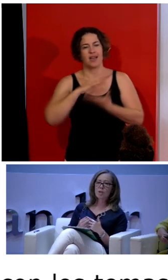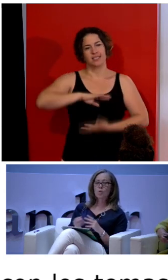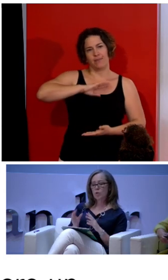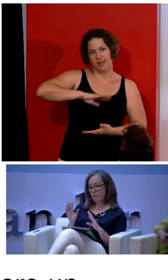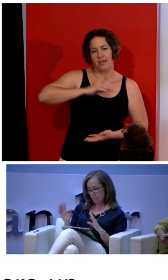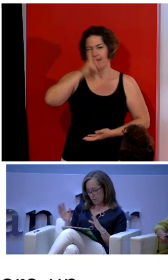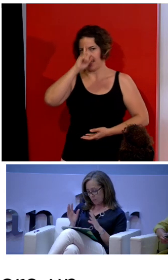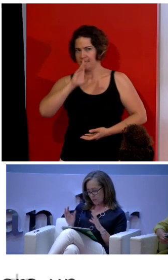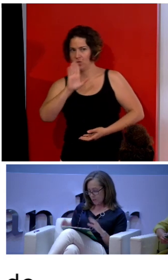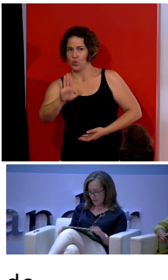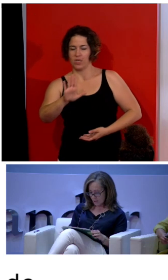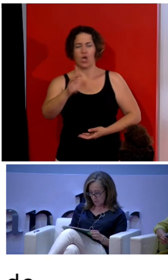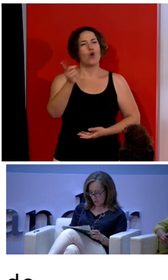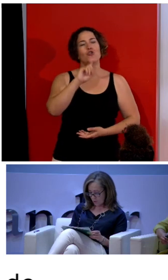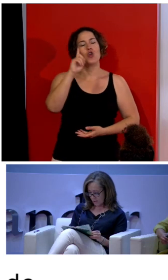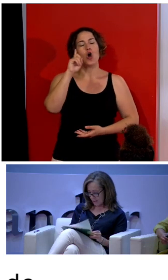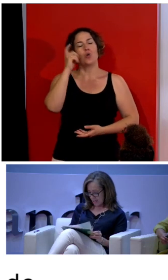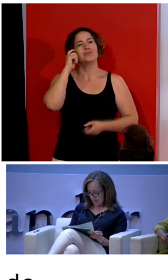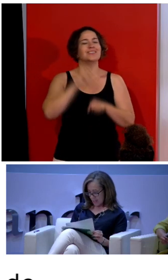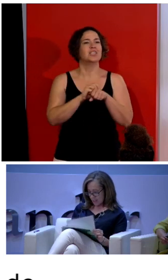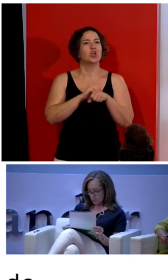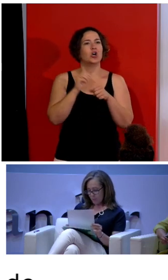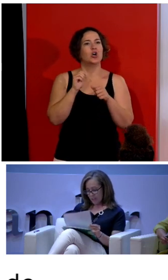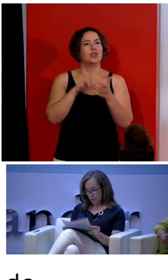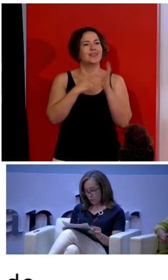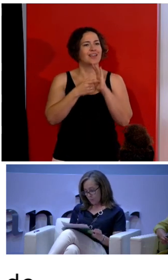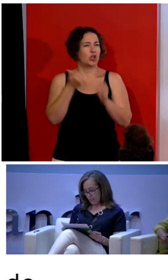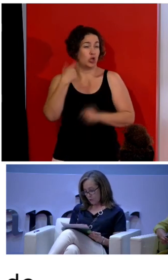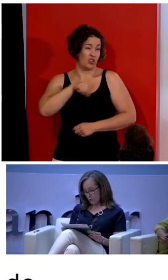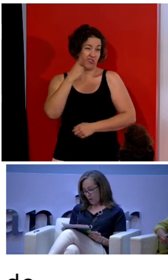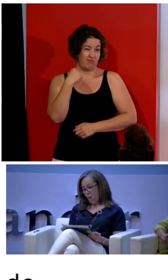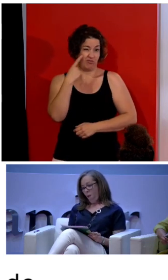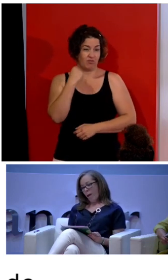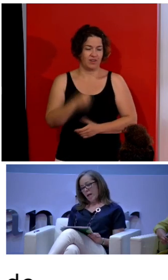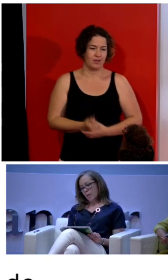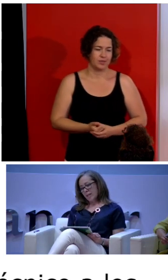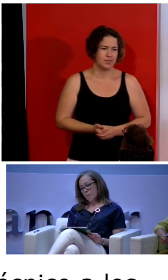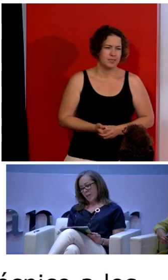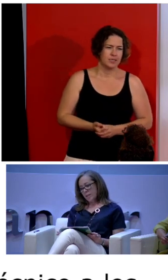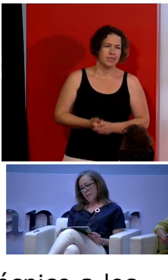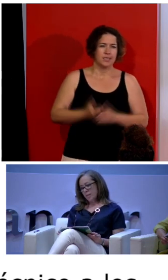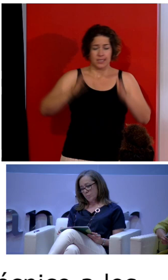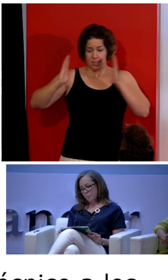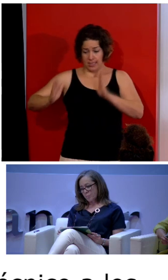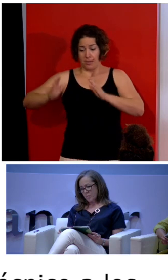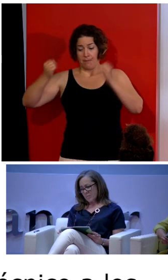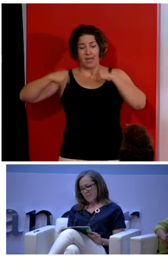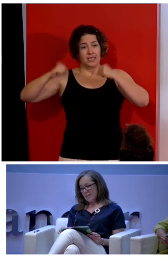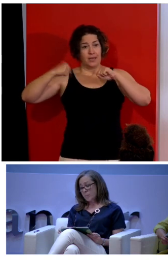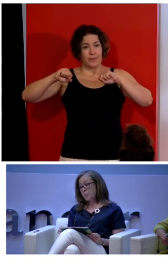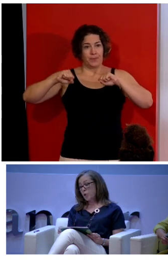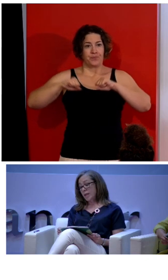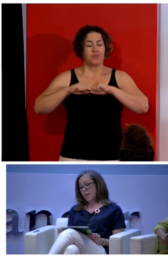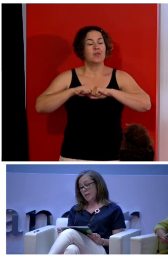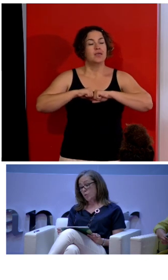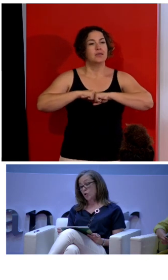capacidades, de actitudes, no un psicotécnico a los que estamos más acostumbrados. La parte práctica,